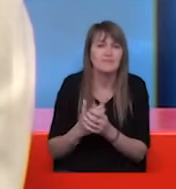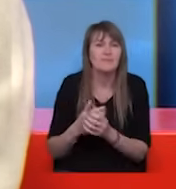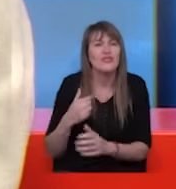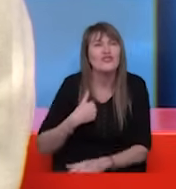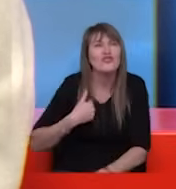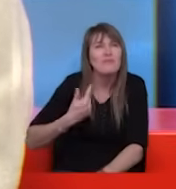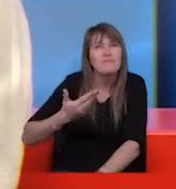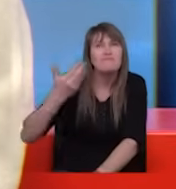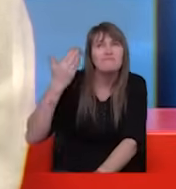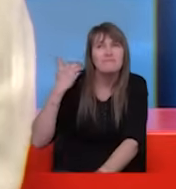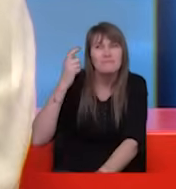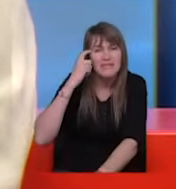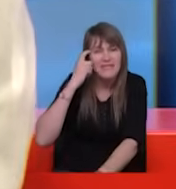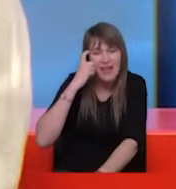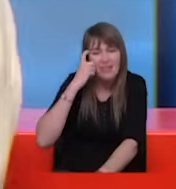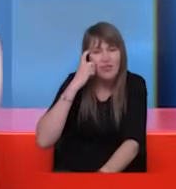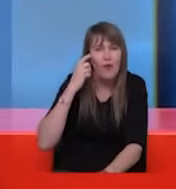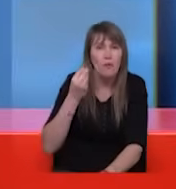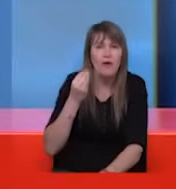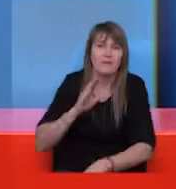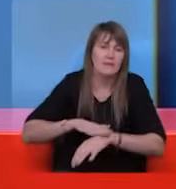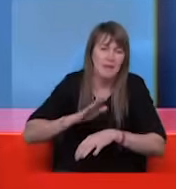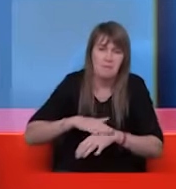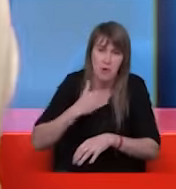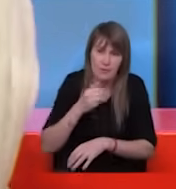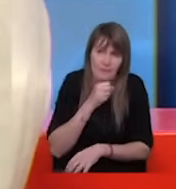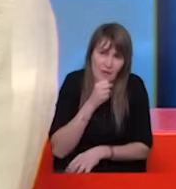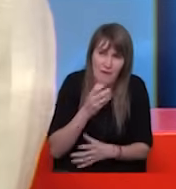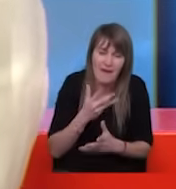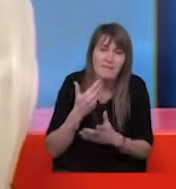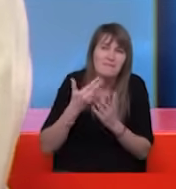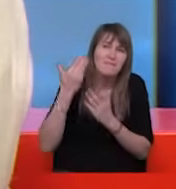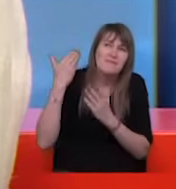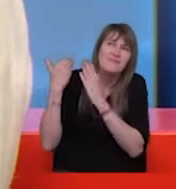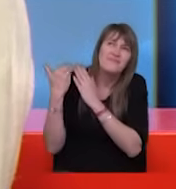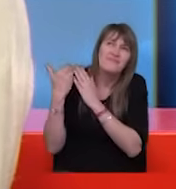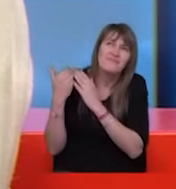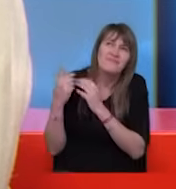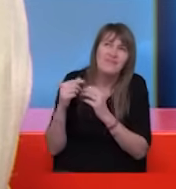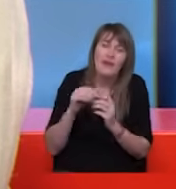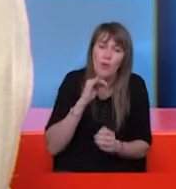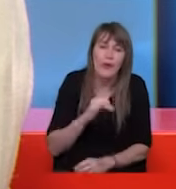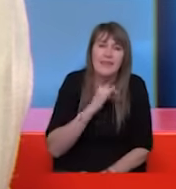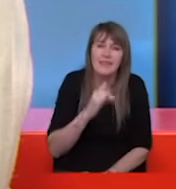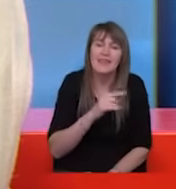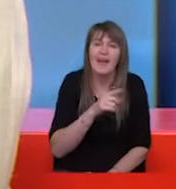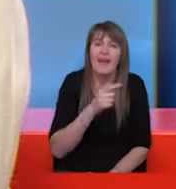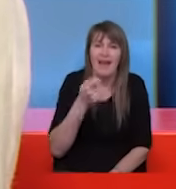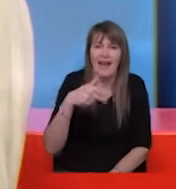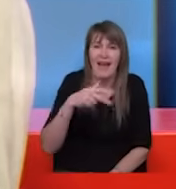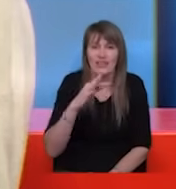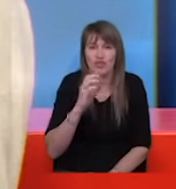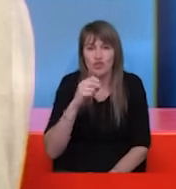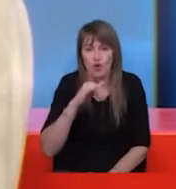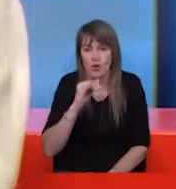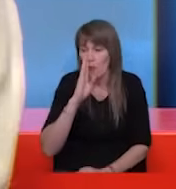atrás, últimamente estoy muy obsesivo con el tiempo, será la vejez, y recién le comentaba a Antonio que la última